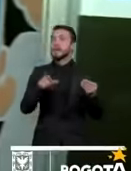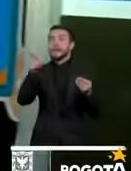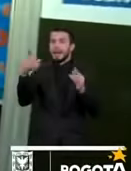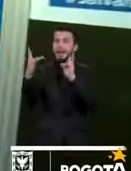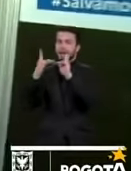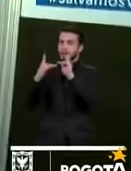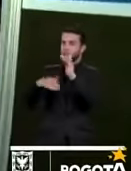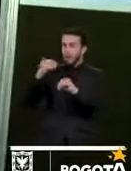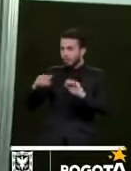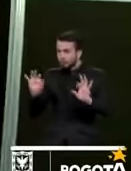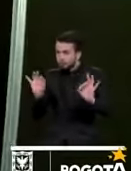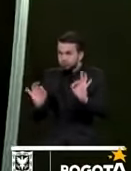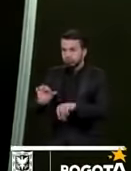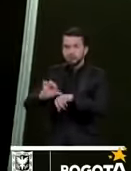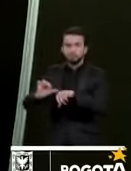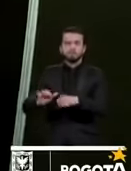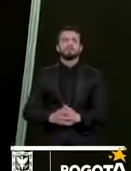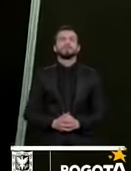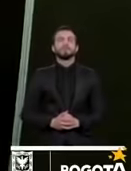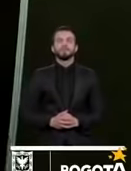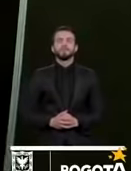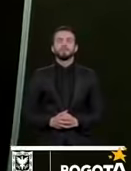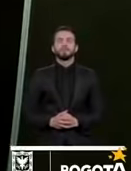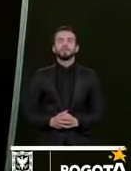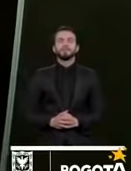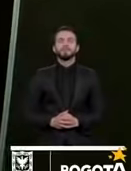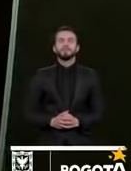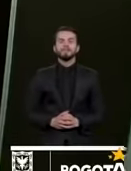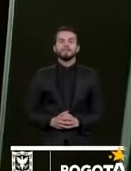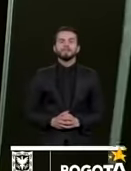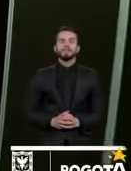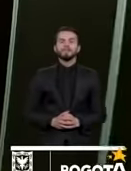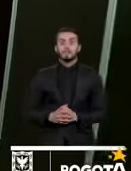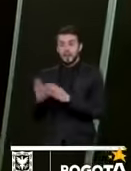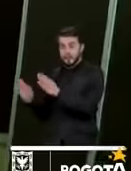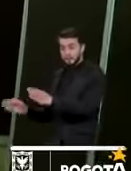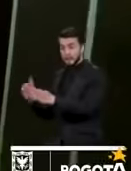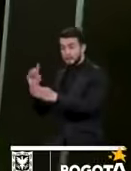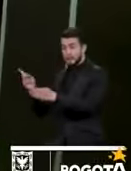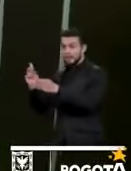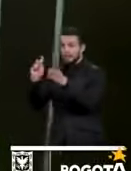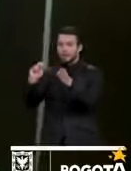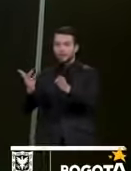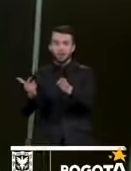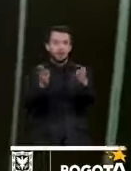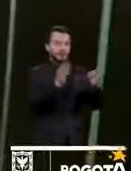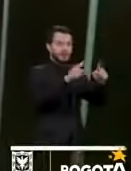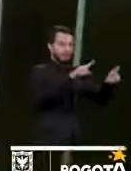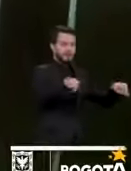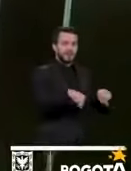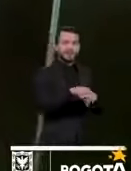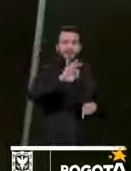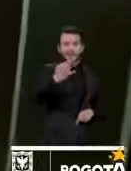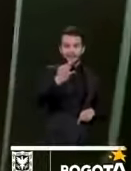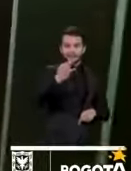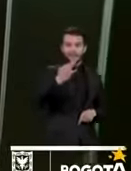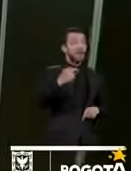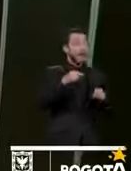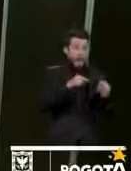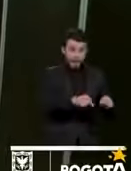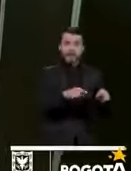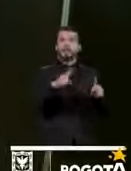Okay. ¿El tercero es de quién? Y el tercero es de cuartos de procedimientos, ahí se puede traer al paciente si toca hacerle alguna curación. Buenos días,